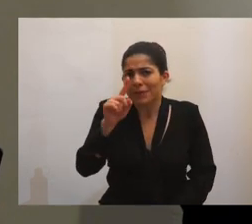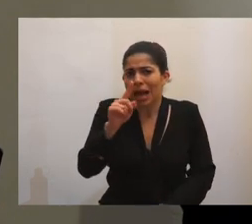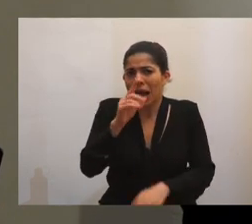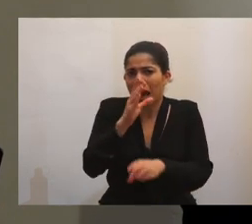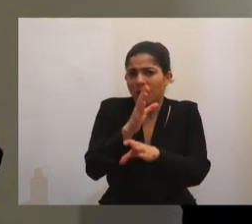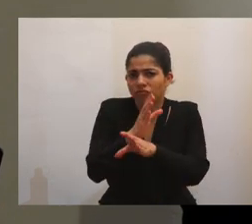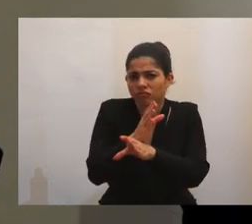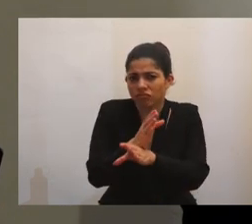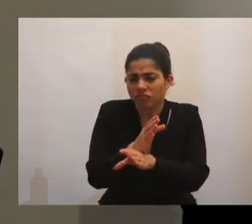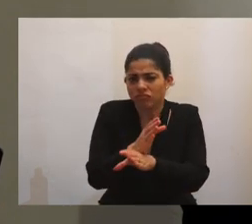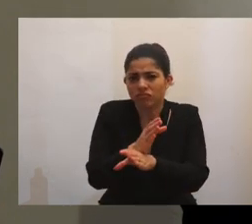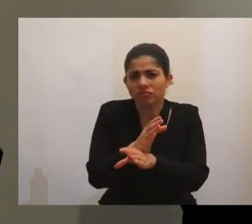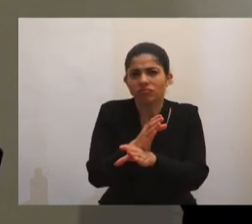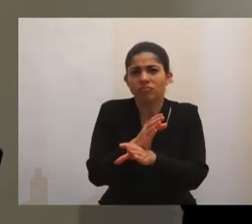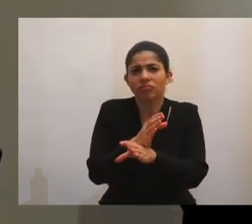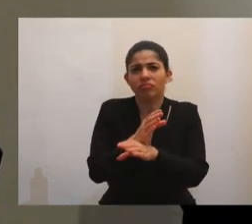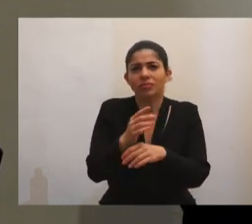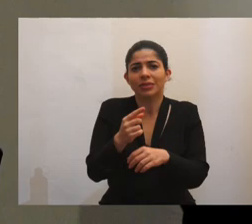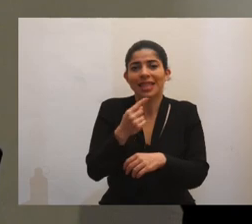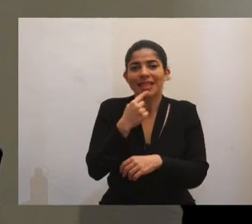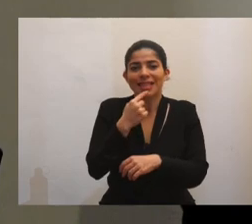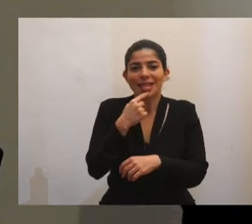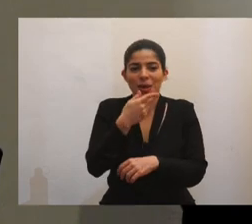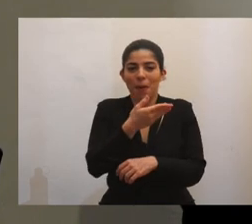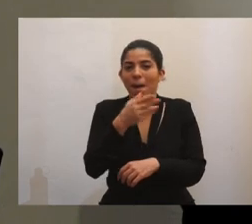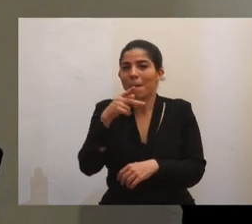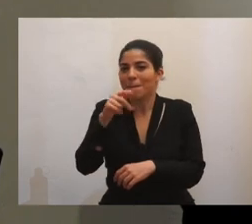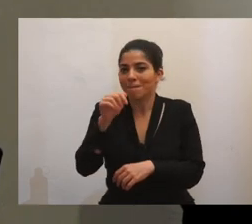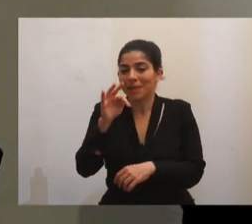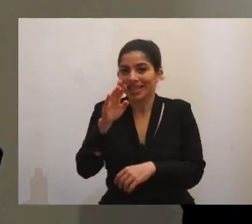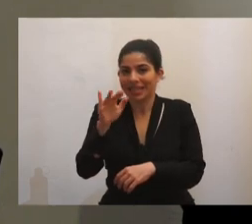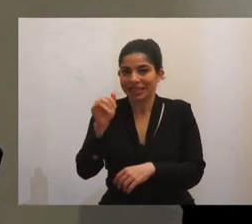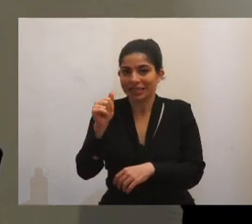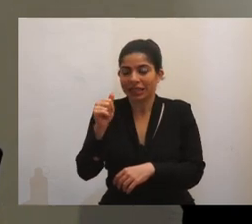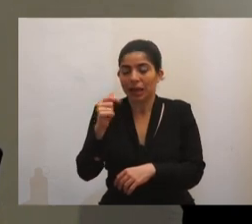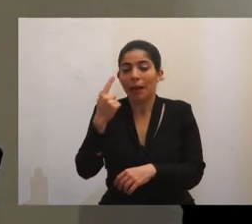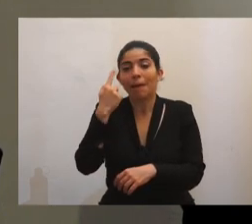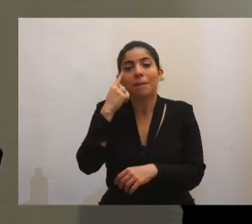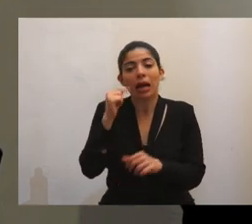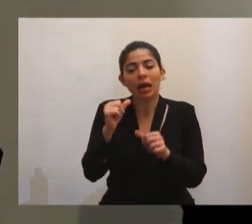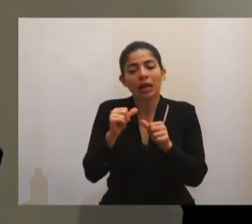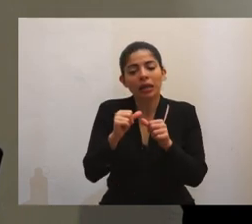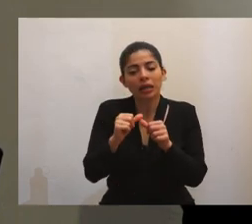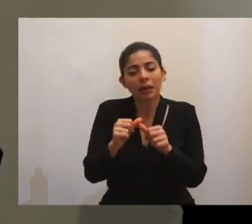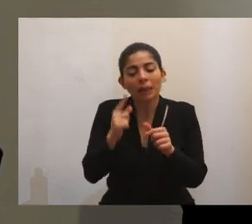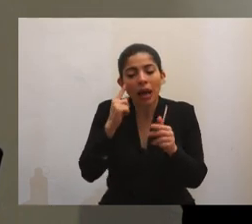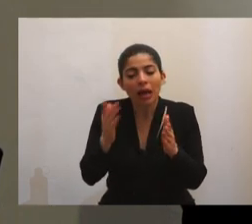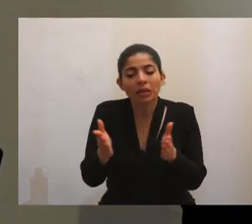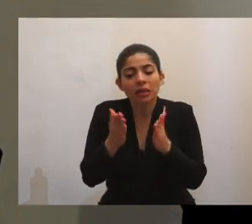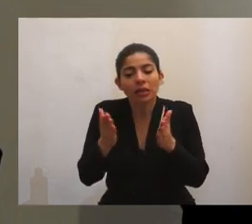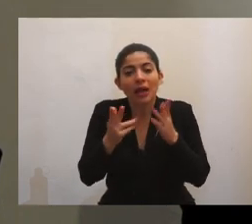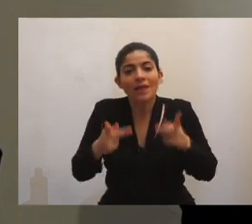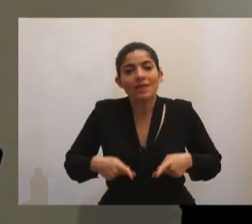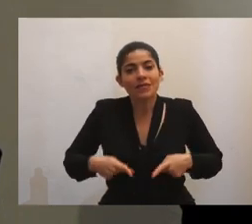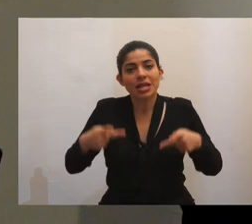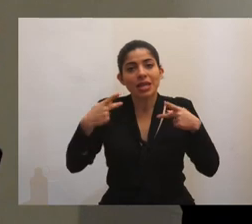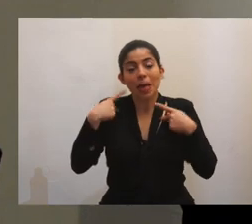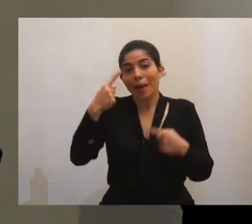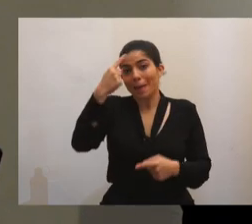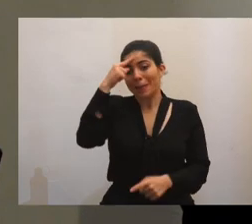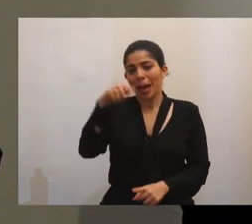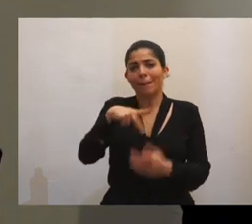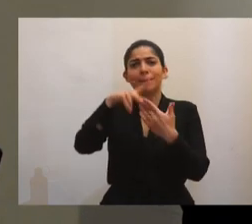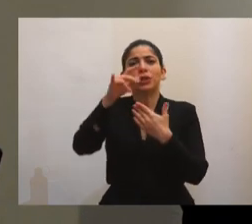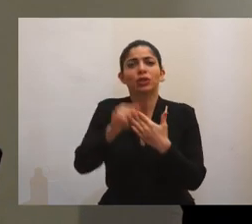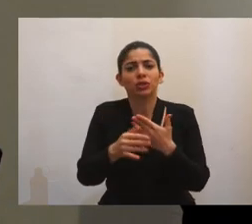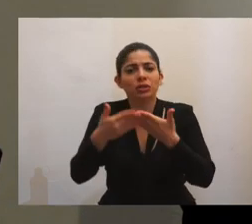cuidar, dijo doña Patricia, para mantener, para dar vida y para pensar que este es un proyecto que